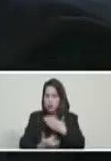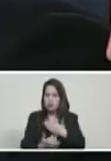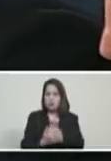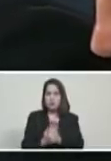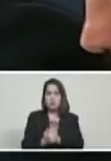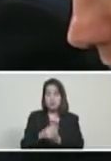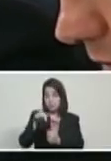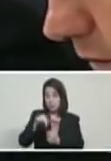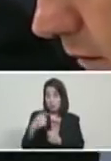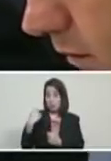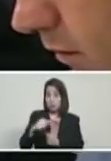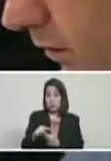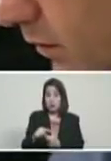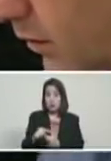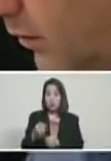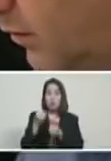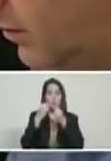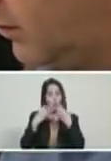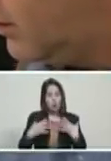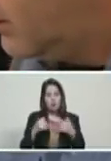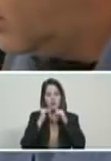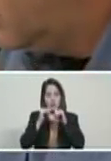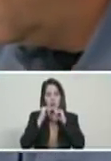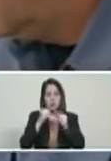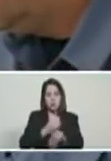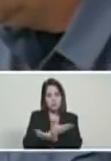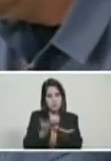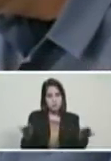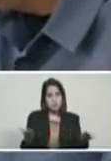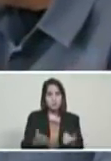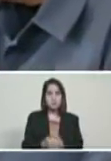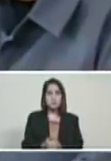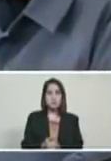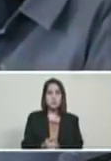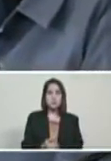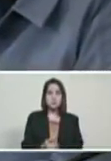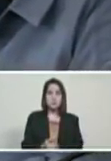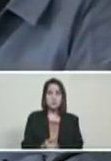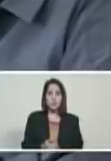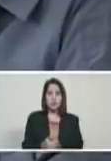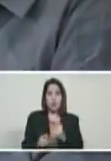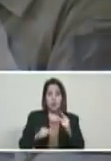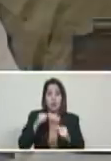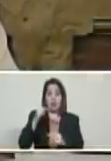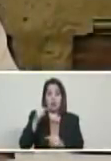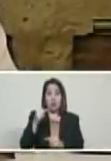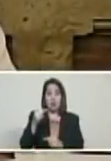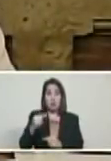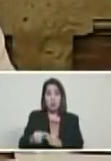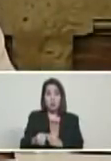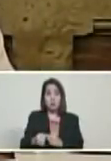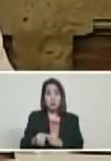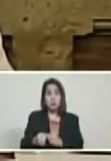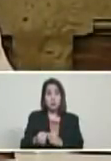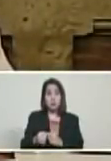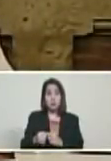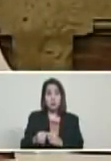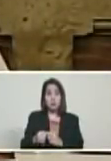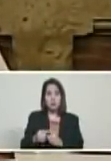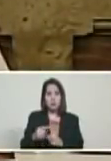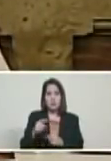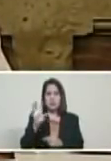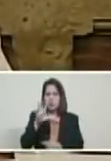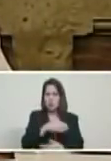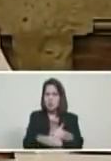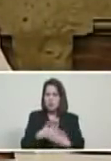tenemos una buena noticia. Además de la buena noticia, el próximo año más de 5 mil millones de dólares, estamos estimando por la